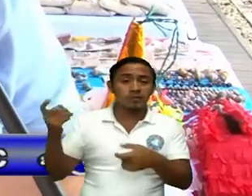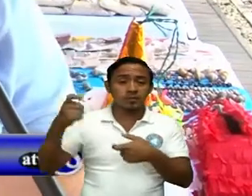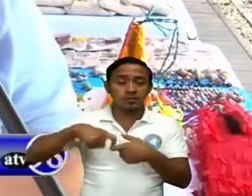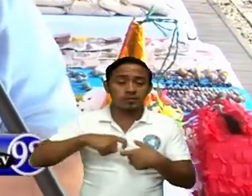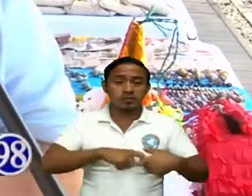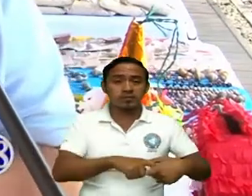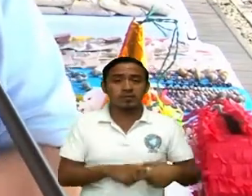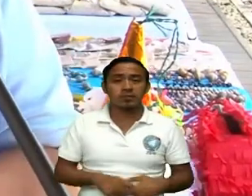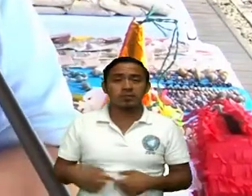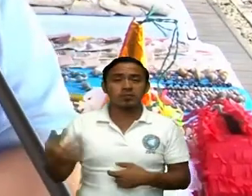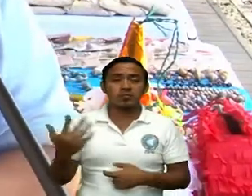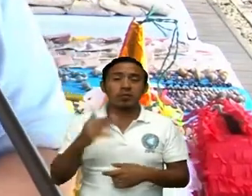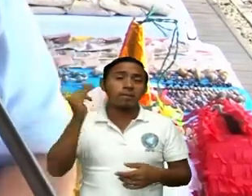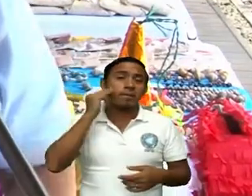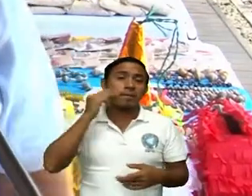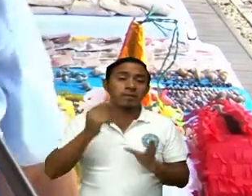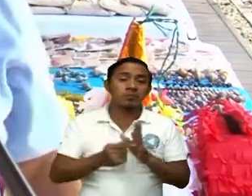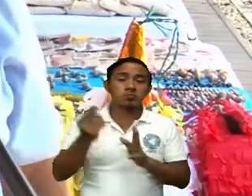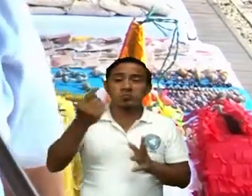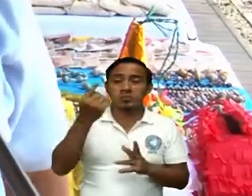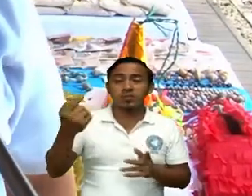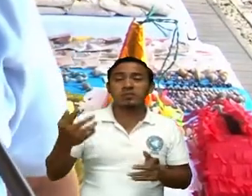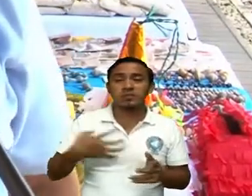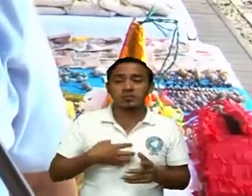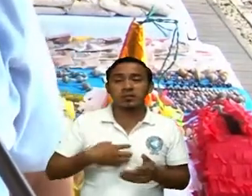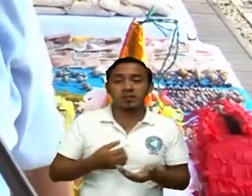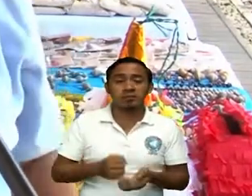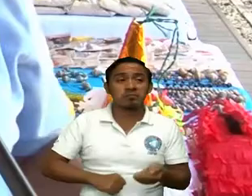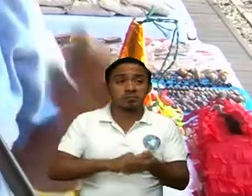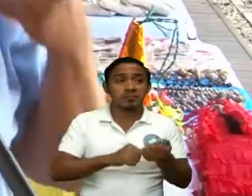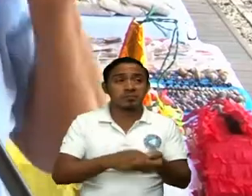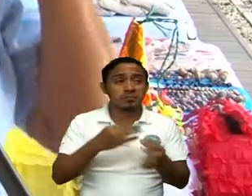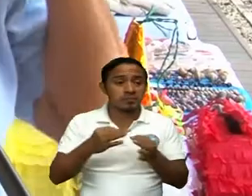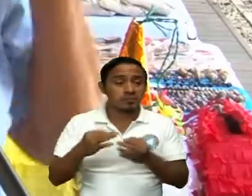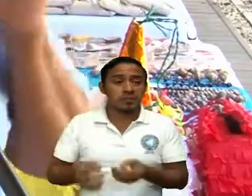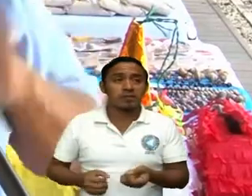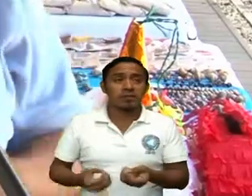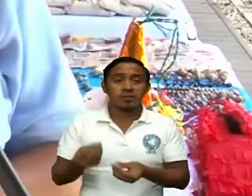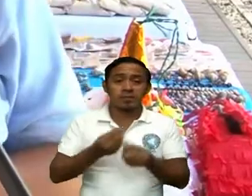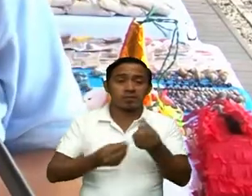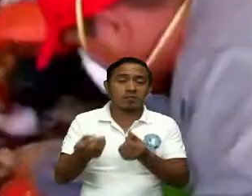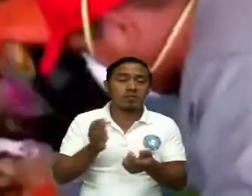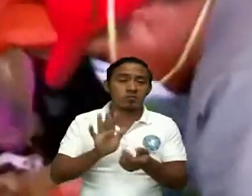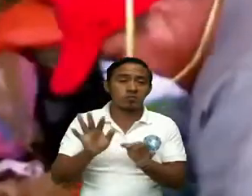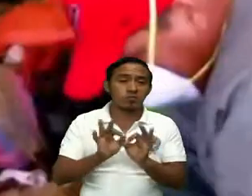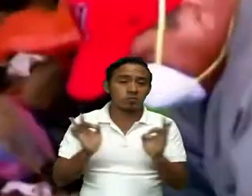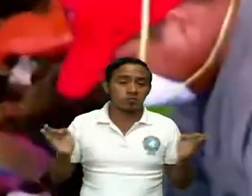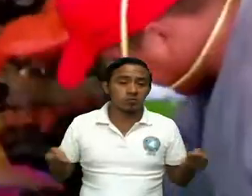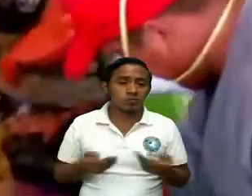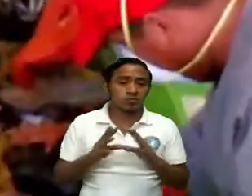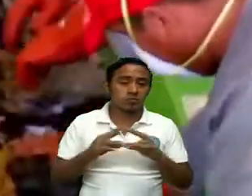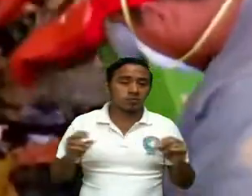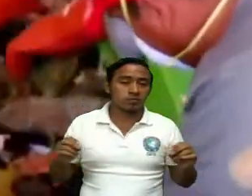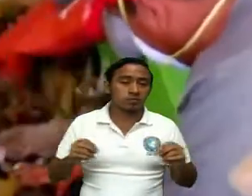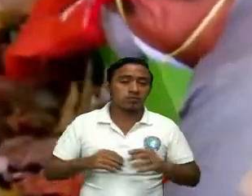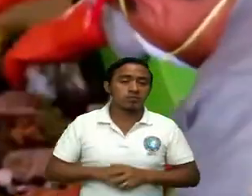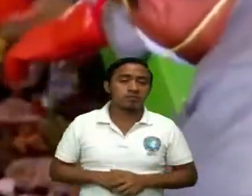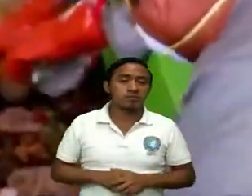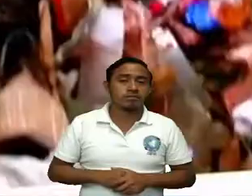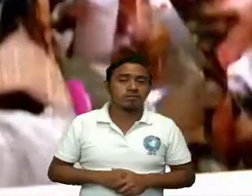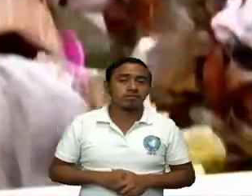en la cooperativa son madres solteras y con esto se han ayudado bastante para la economía de su hogar.